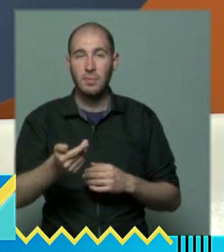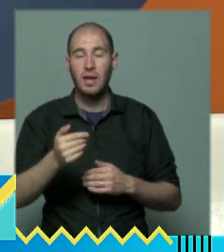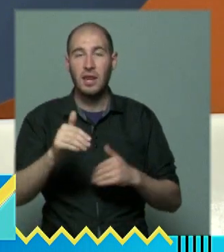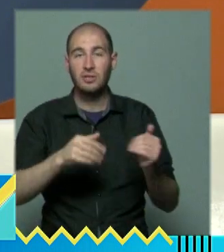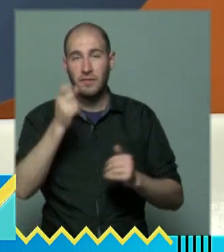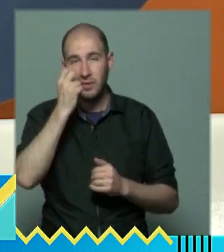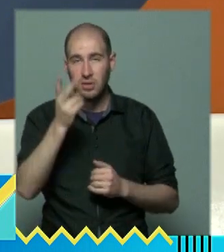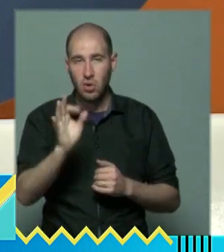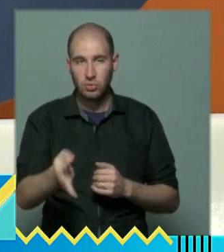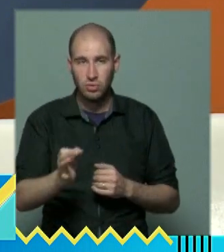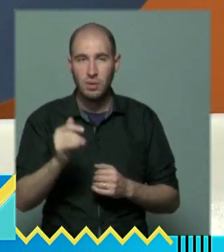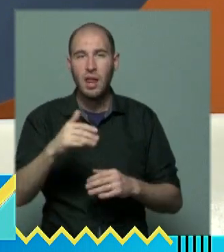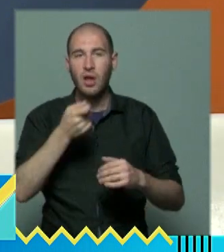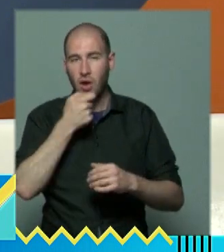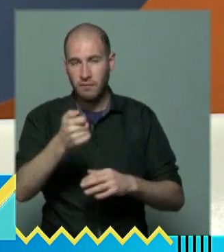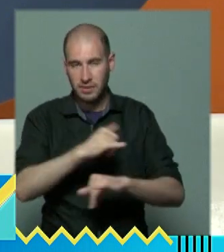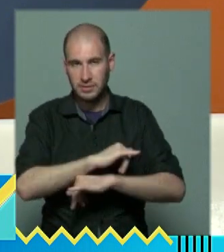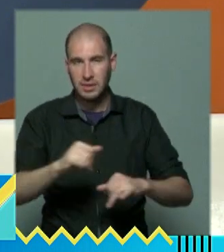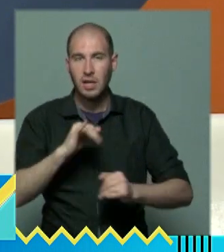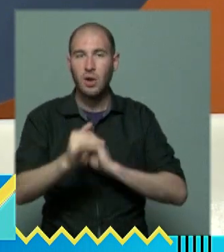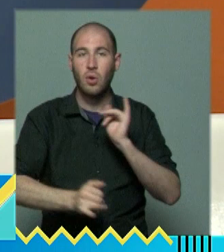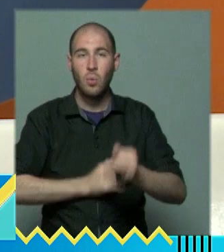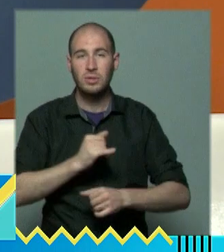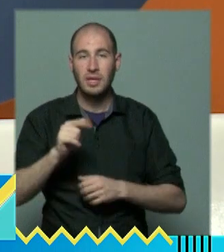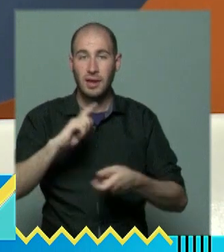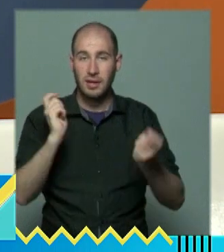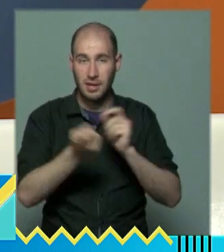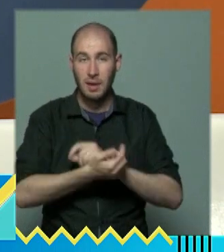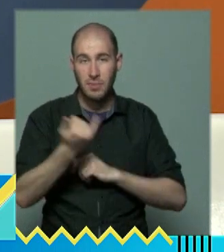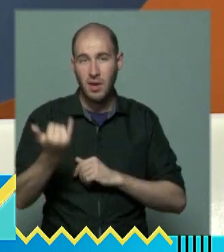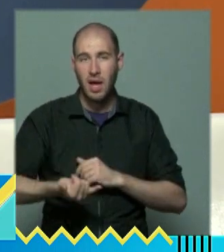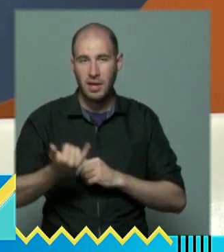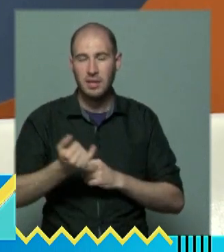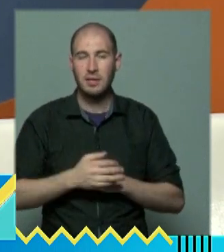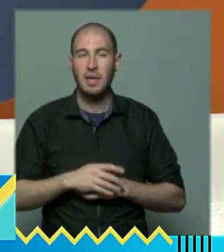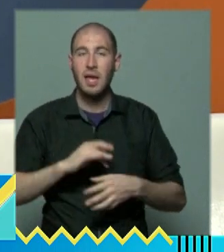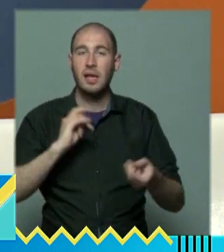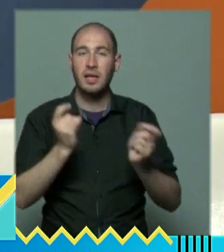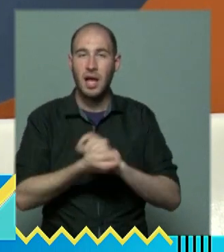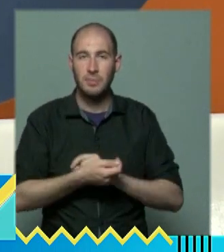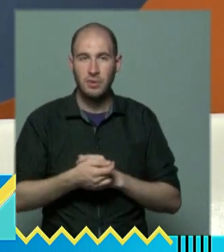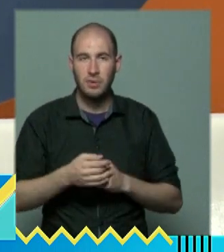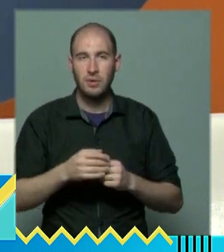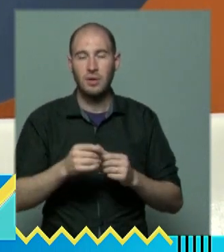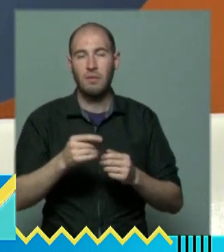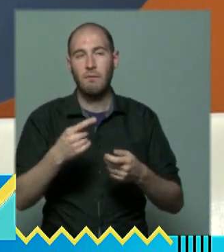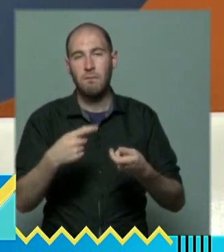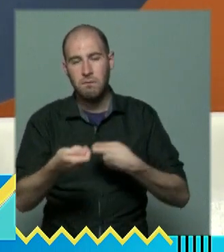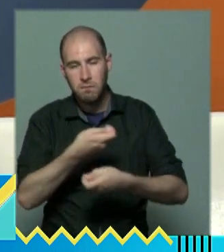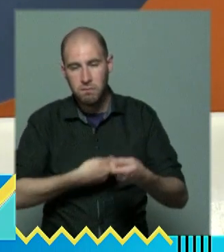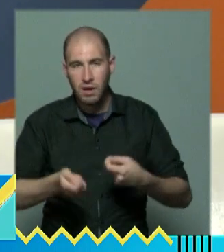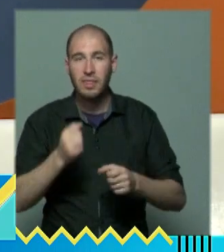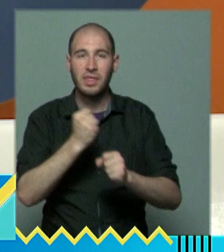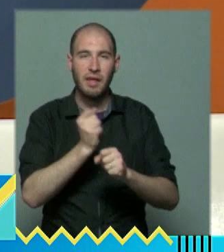del 22 de octubre, él hace la conferencia de prensa y dice que va a hacer la modificación de las reglas del juego del